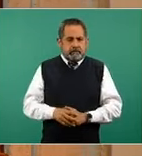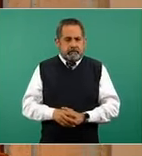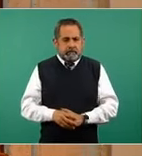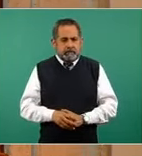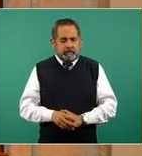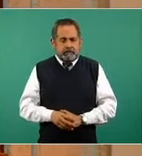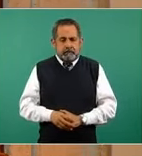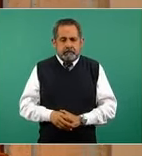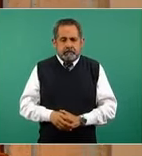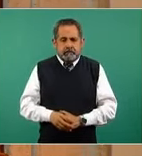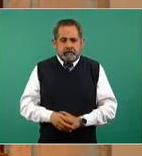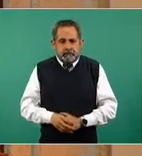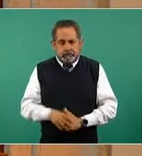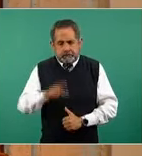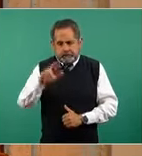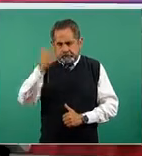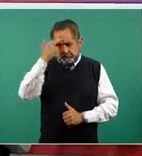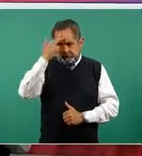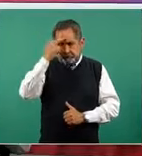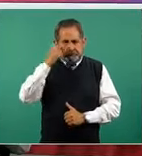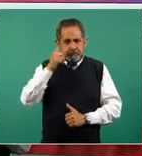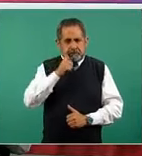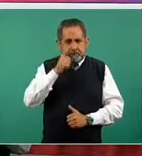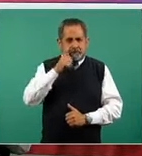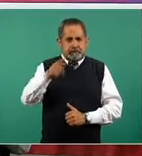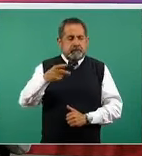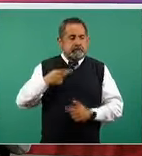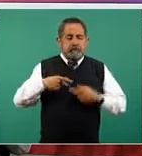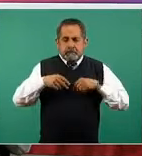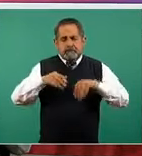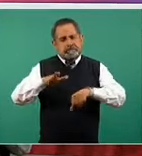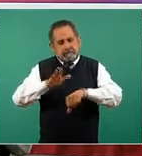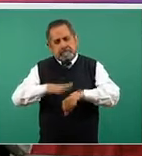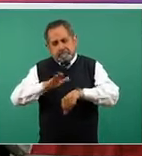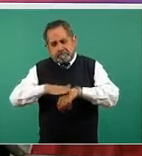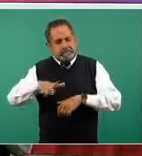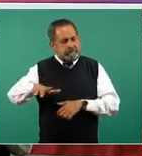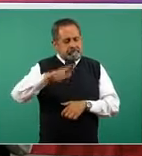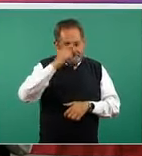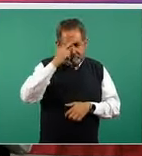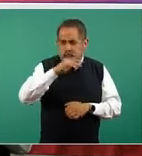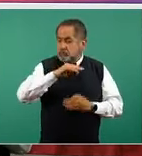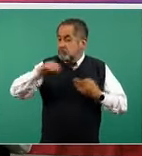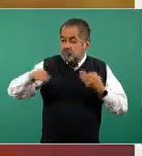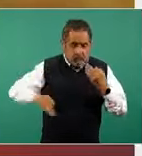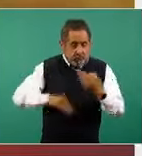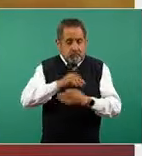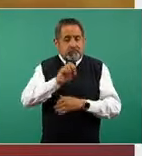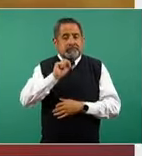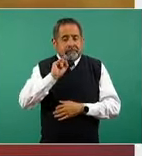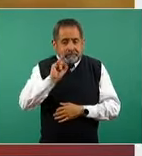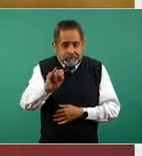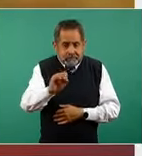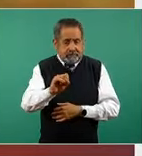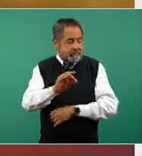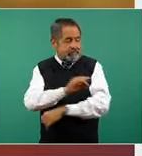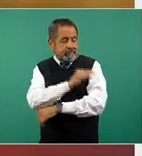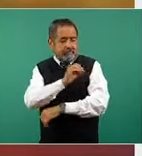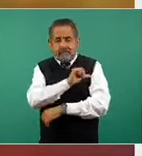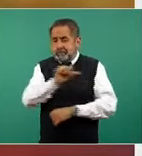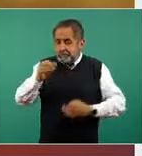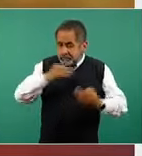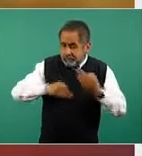diapositiva. Recordamos siempre, por favor, a la población que todos seremos vacunados y que por esa razón pues debemos